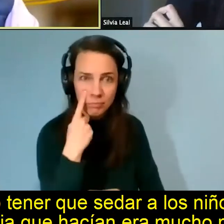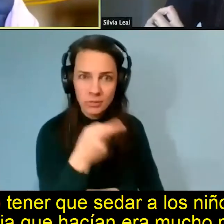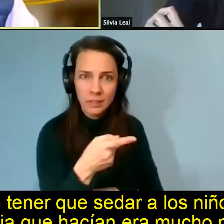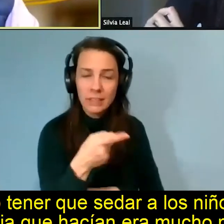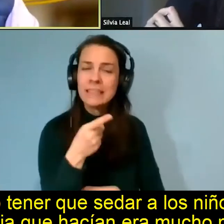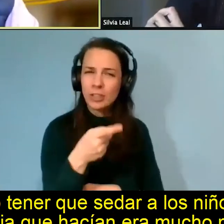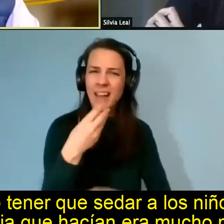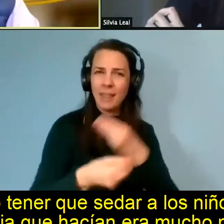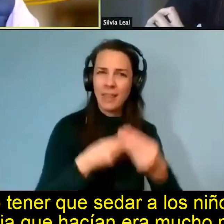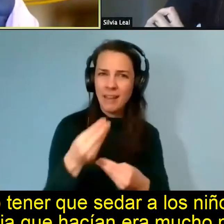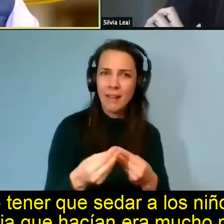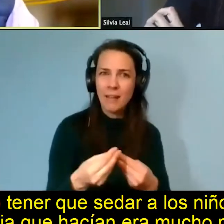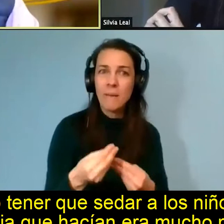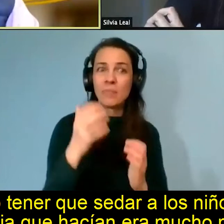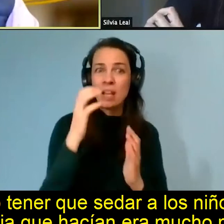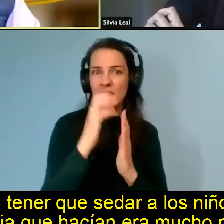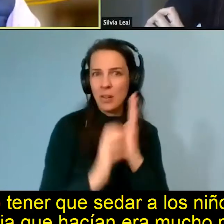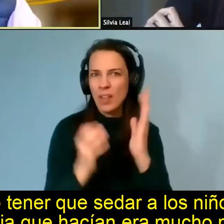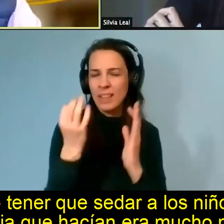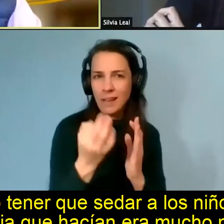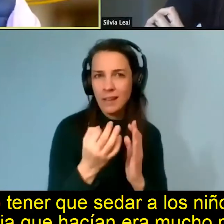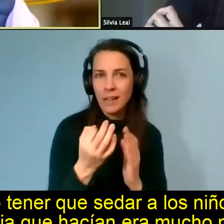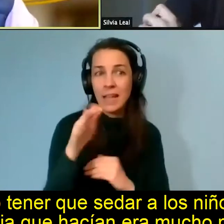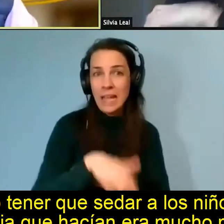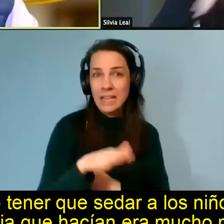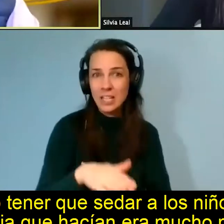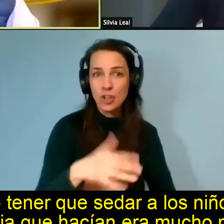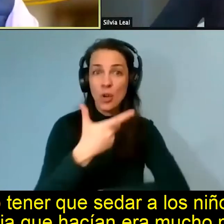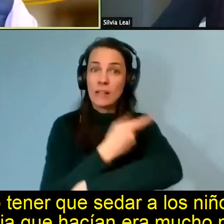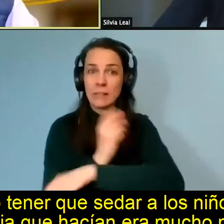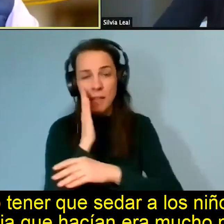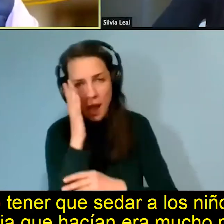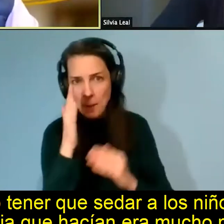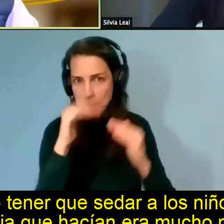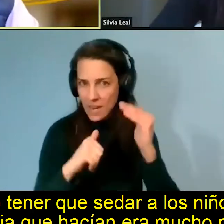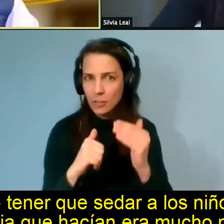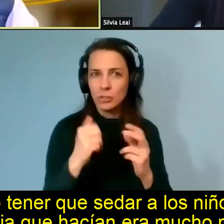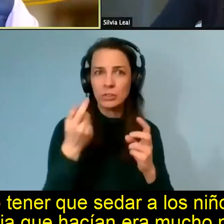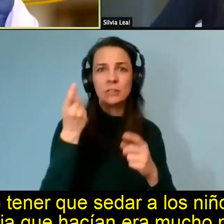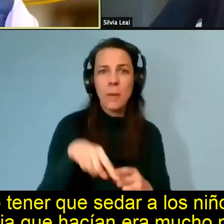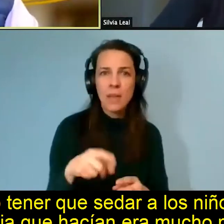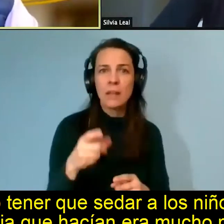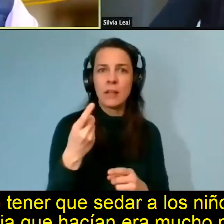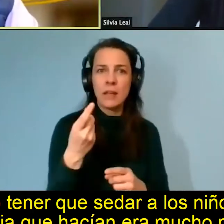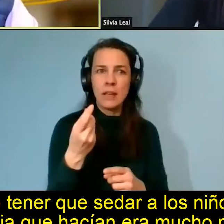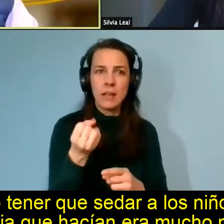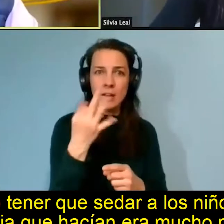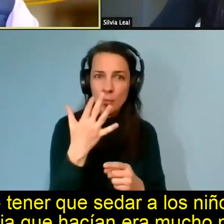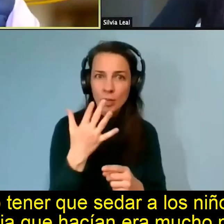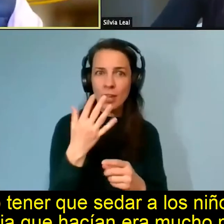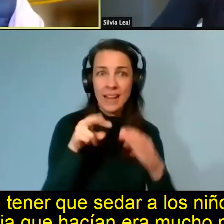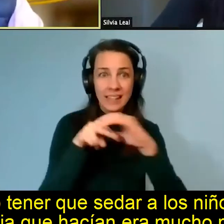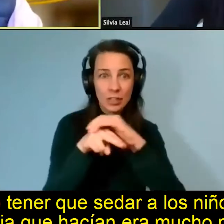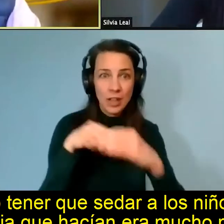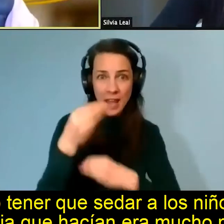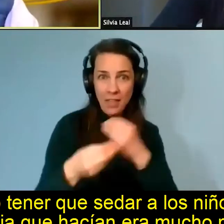muchísimo el tener que sedar a los niños, la productividad, el número de resonancias que hacían era mucho mayor y sobre